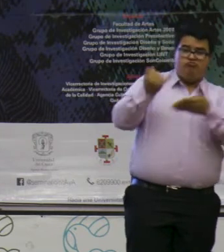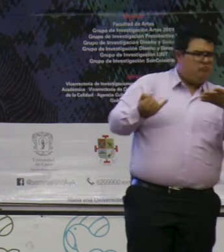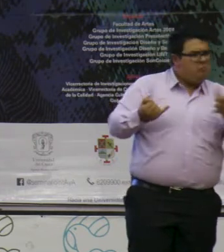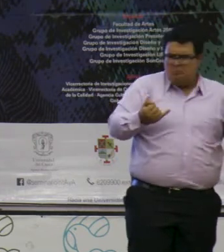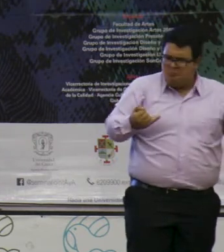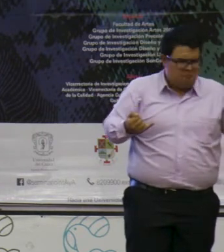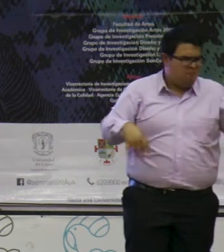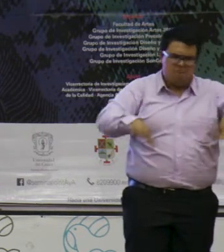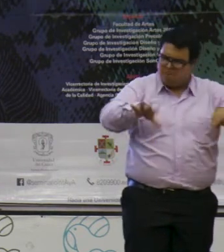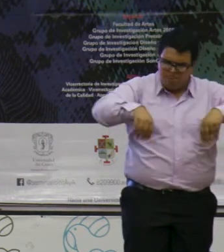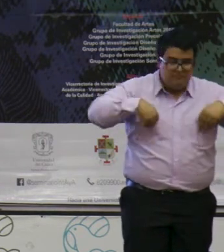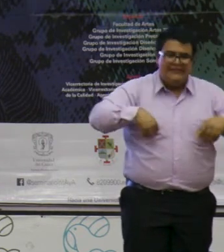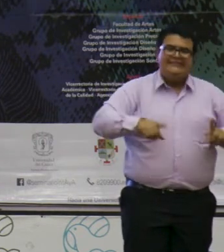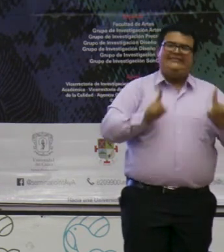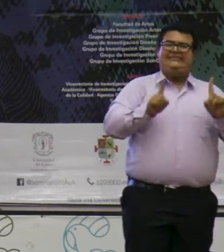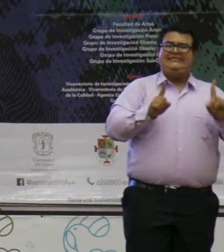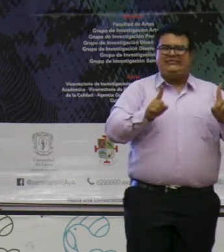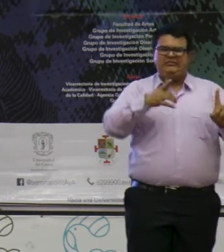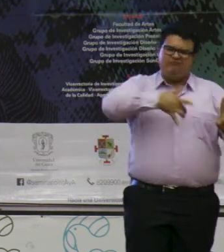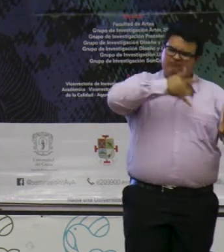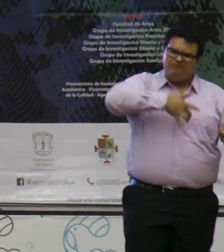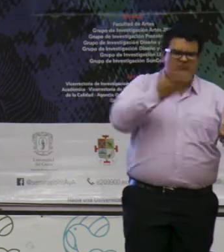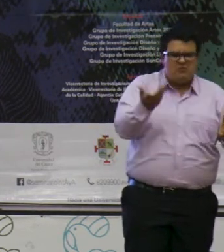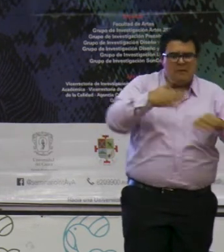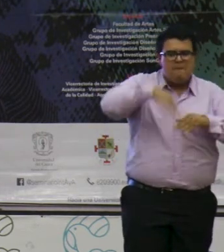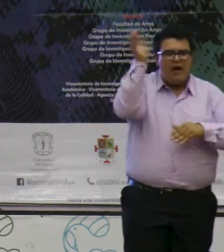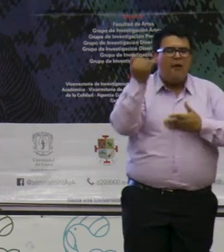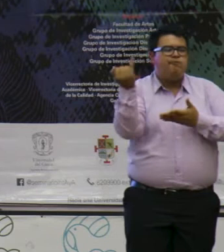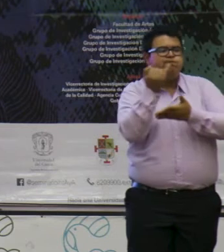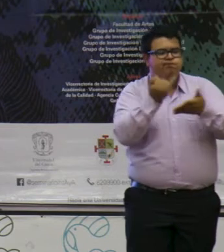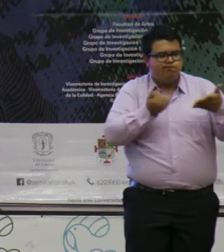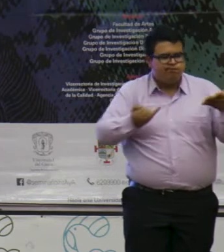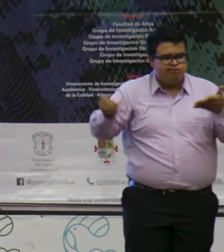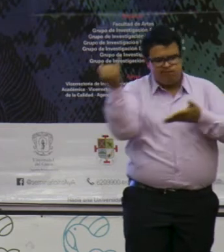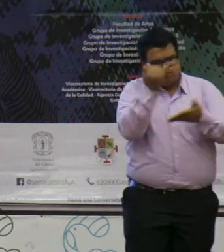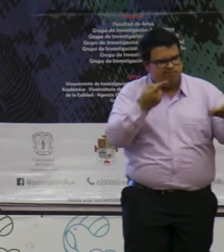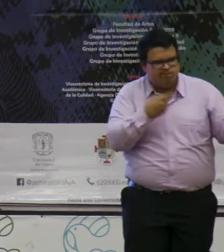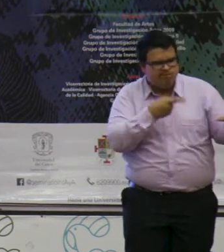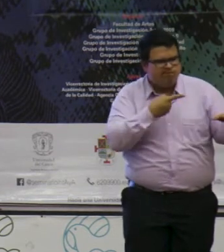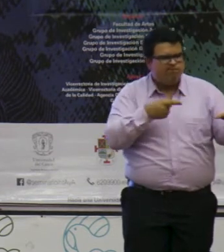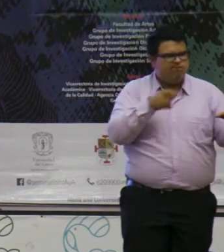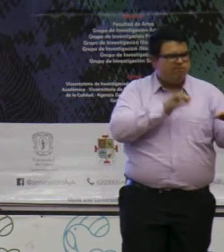contrario, sino justamente para ingresar a la ilustración desde ciertos aspectos